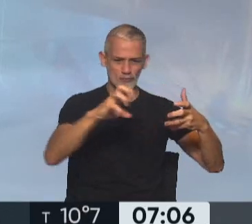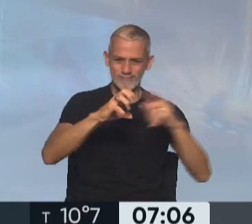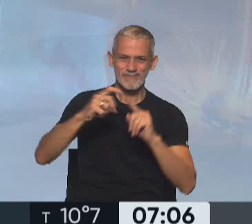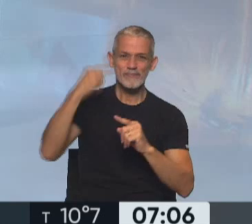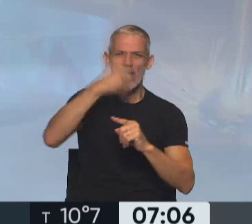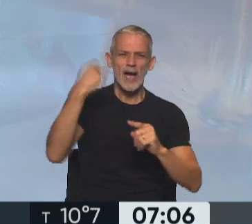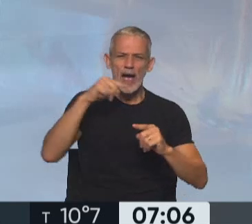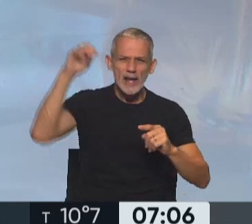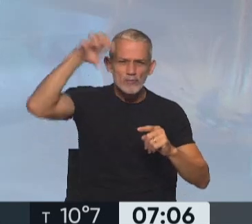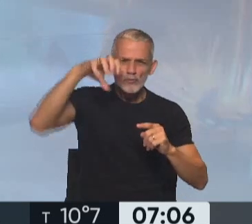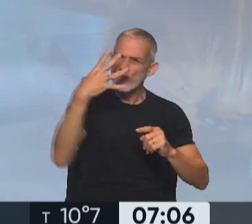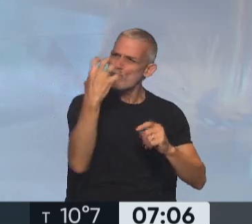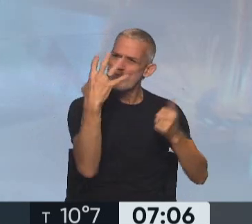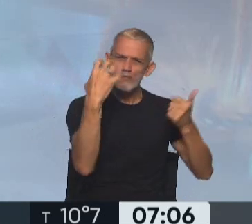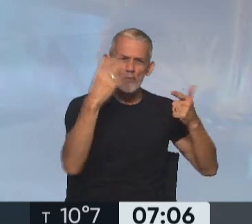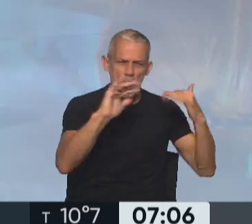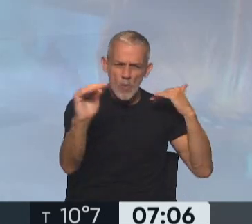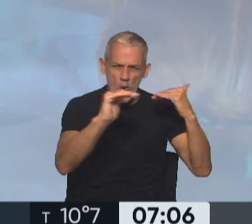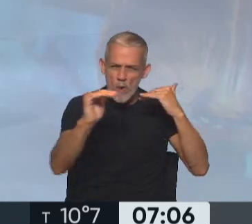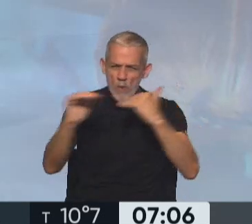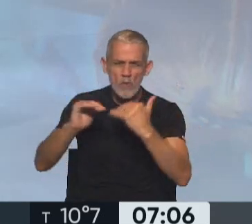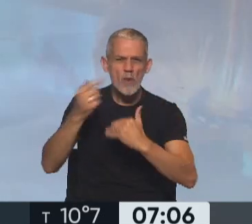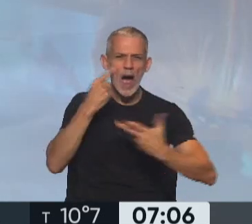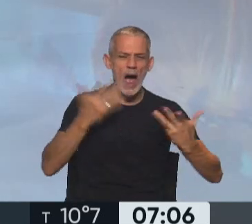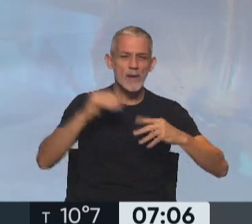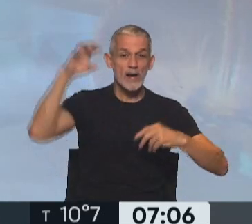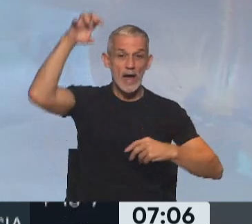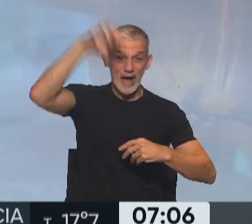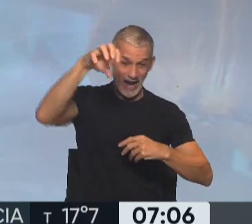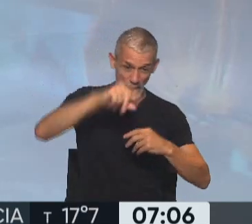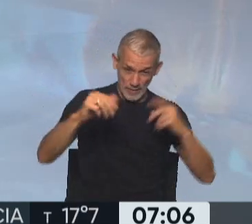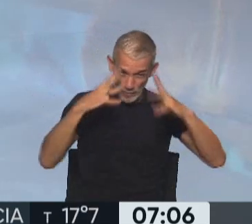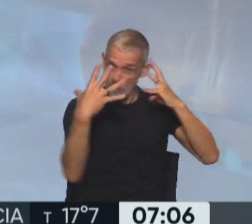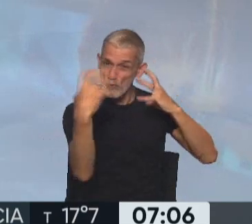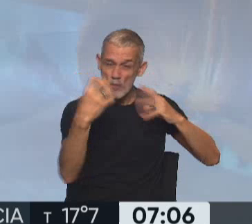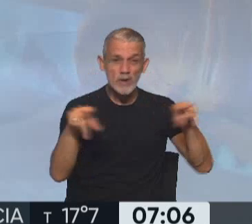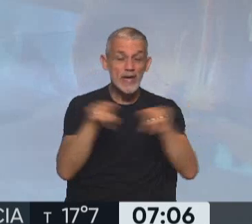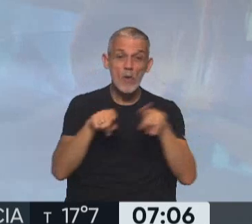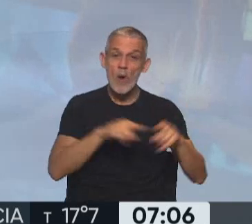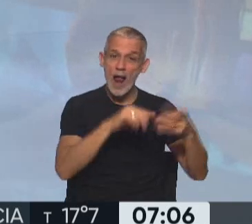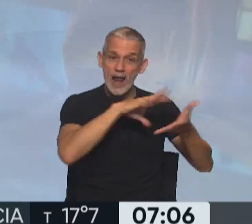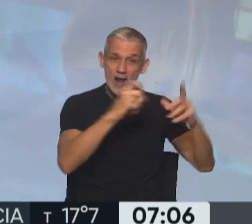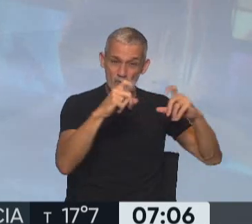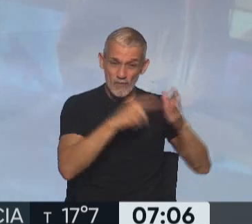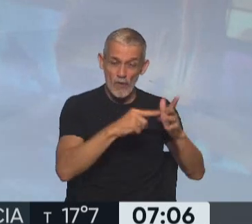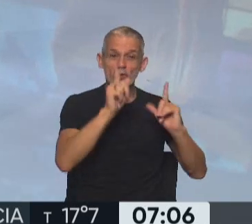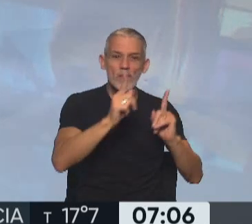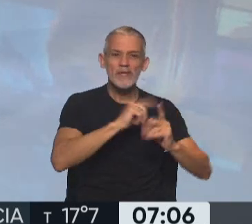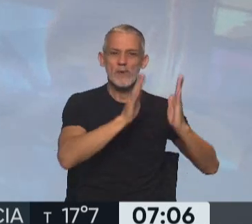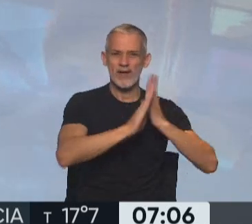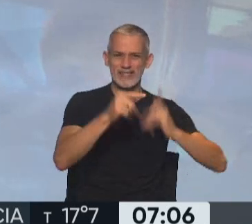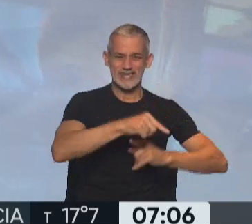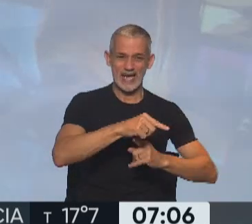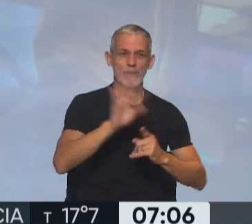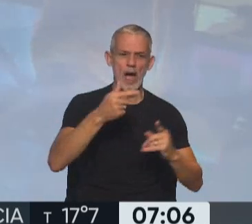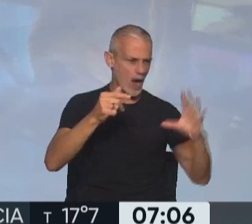buscan esas cámaras para ver si hay coincidencia. Si en alguna de las cámaras se observa la imagen de ese prófugo de la justicia, se